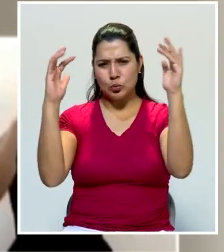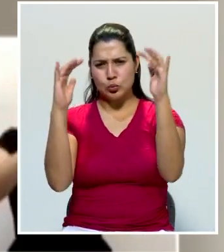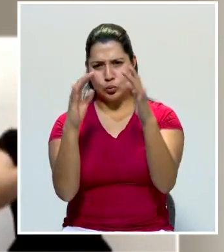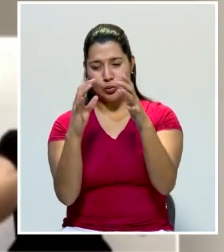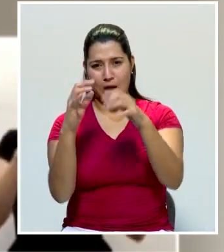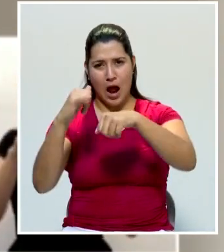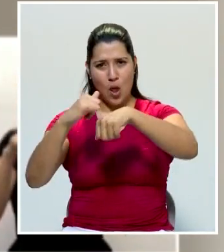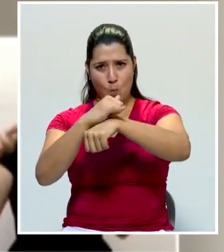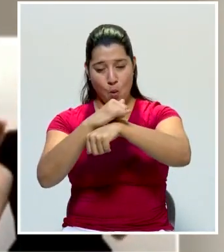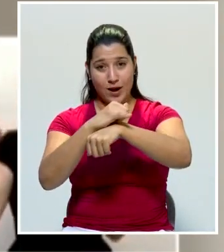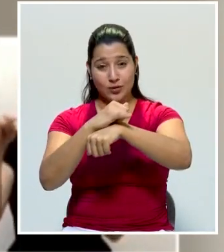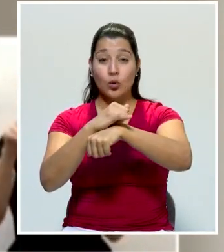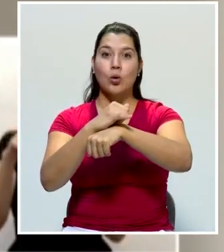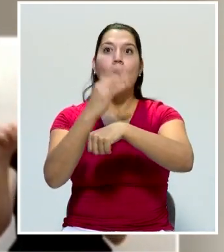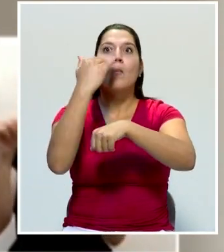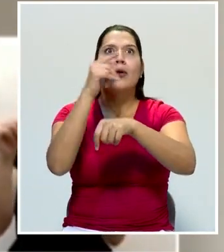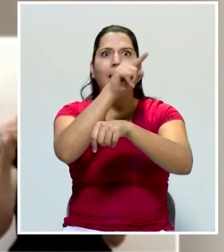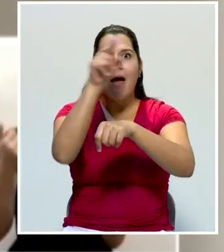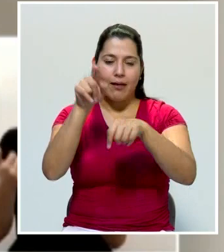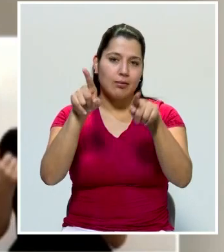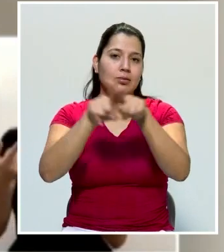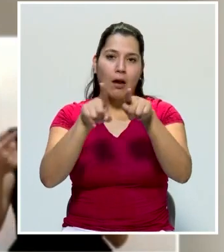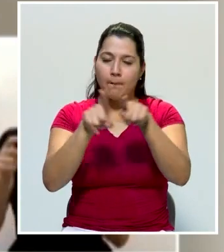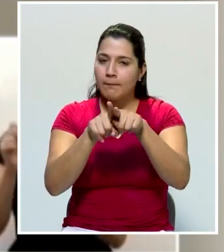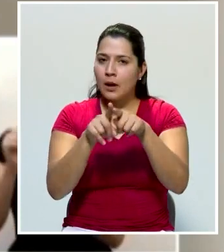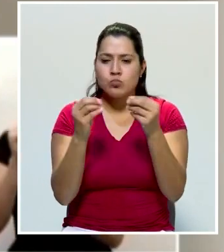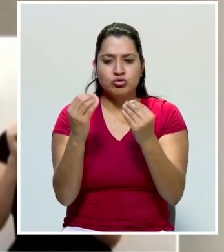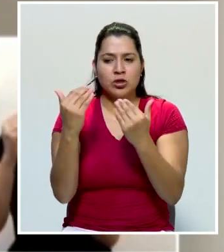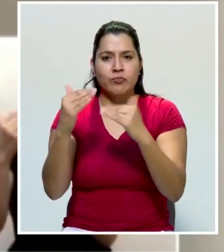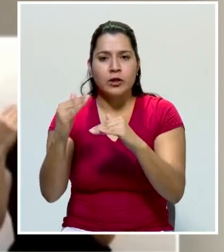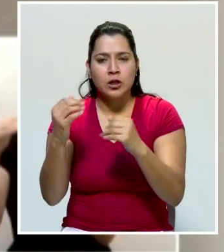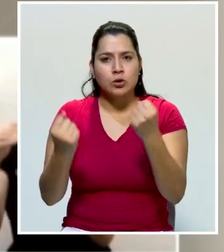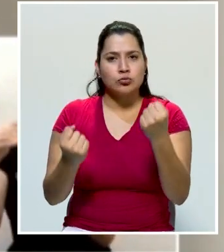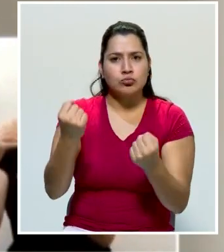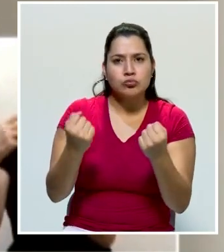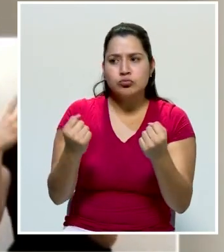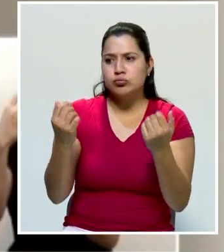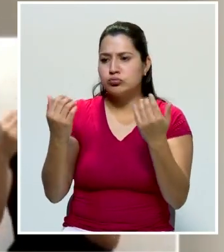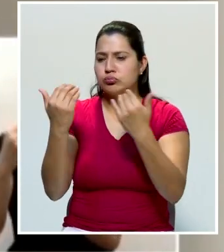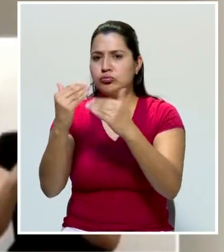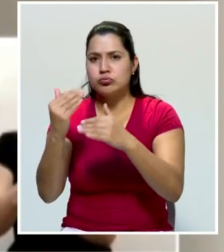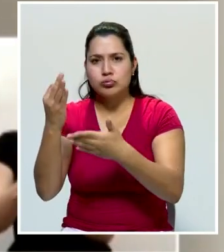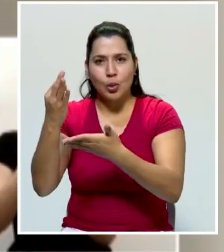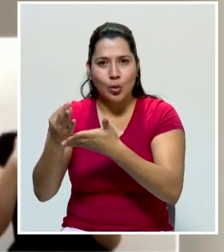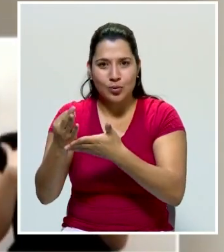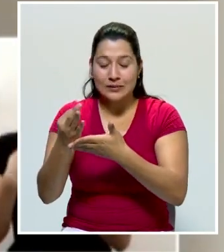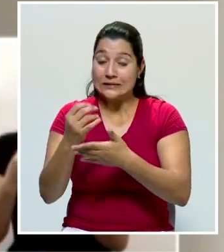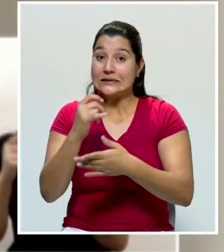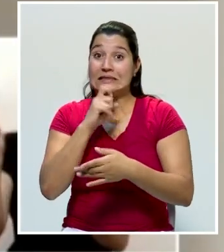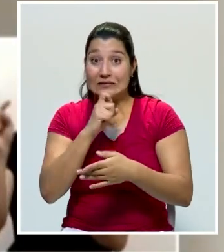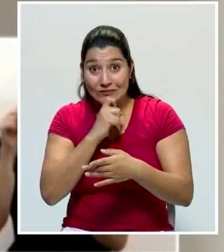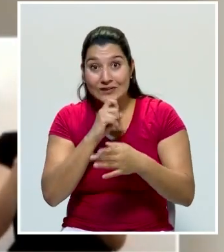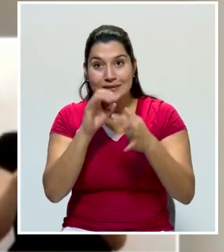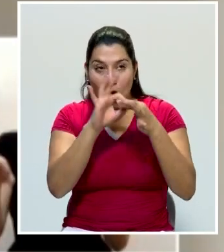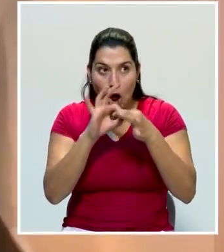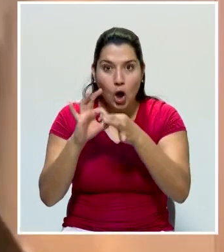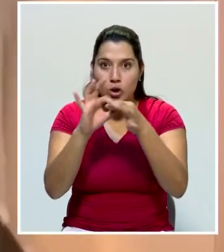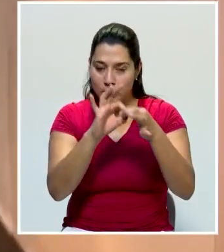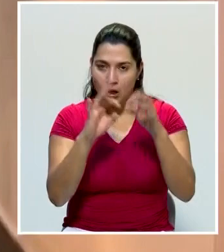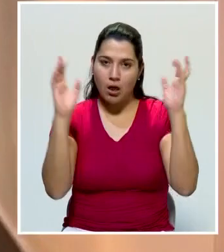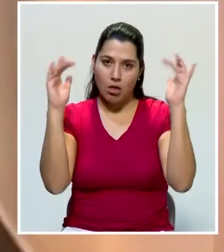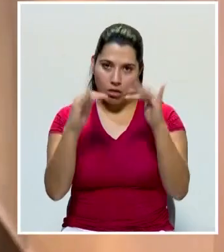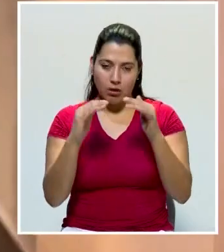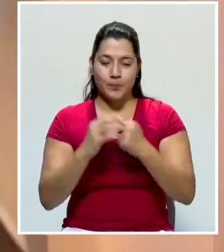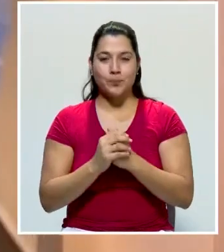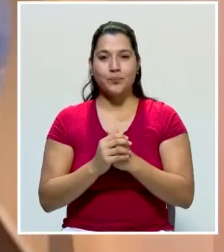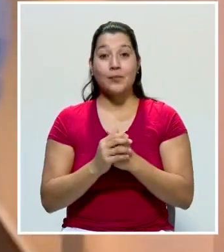que también están experimentando situaciones restrictivas de desplazamiento y de seguridad sanitarias importantes en todo el mundo. Aún